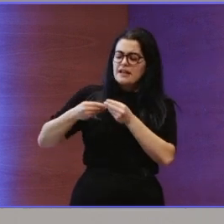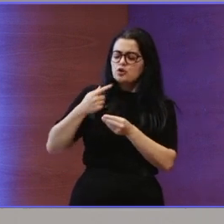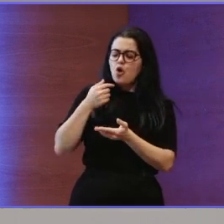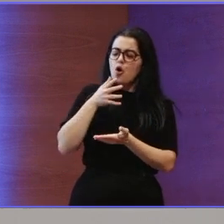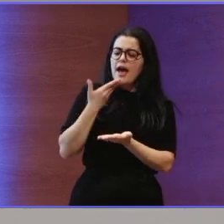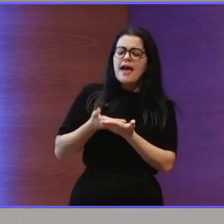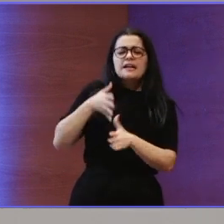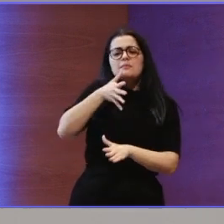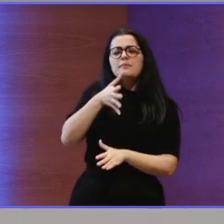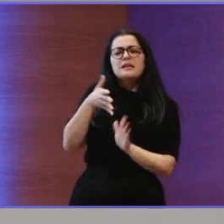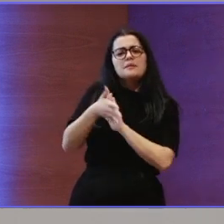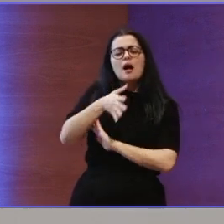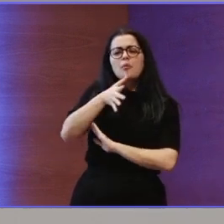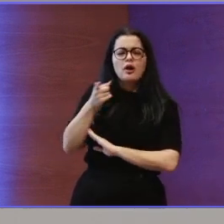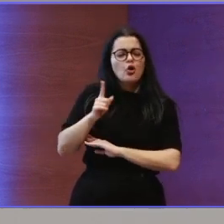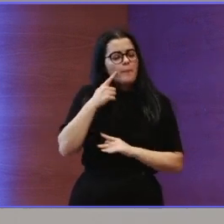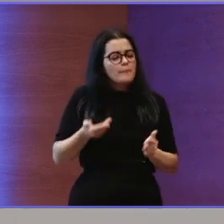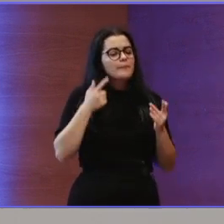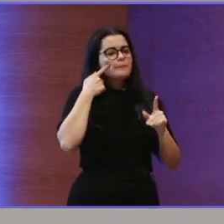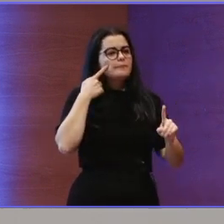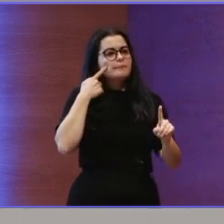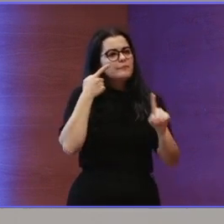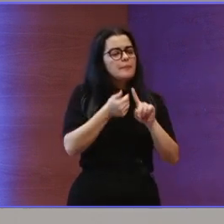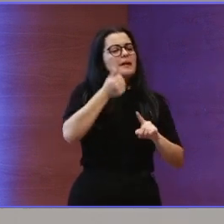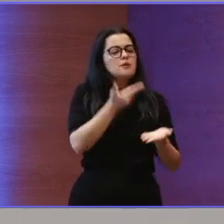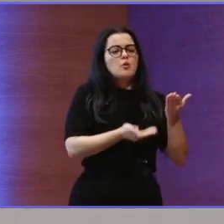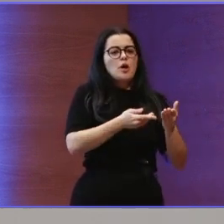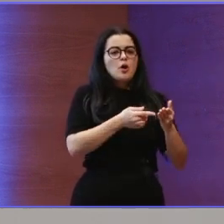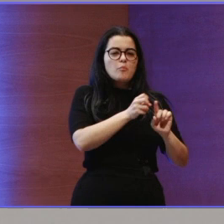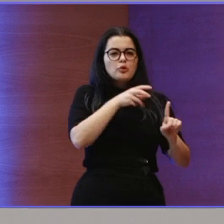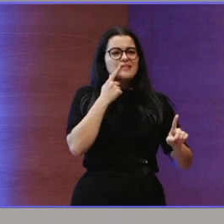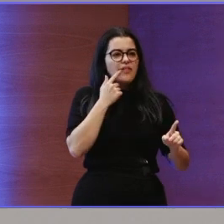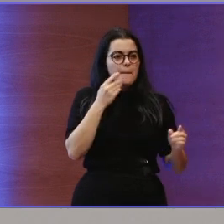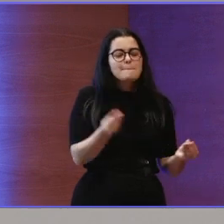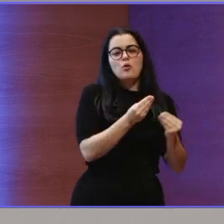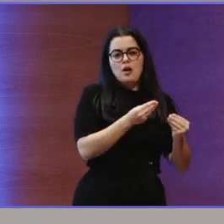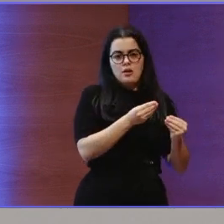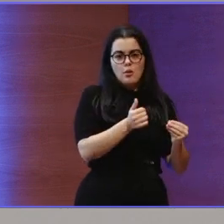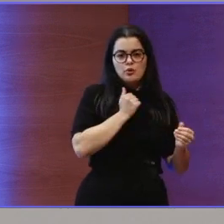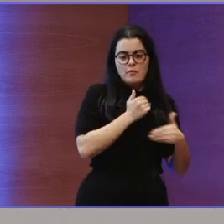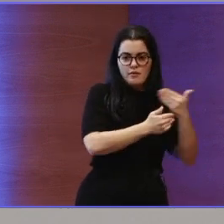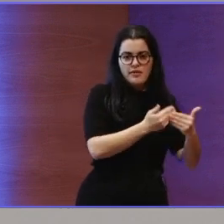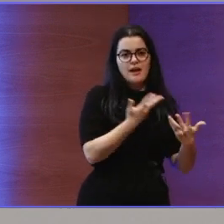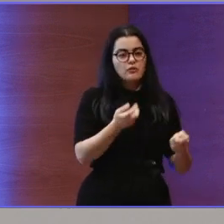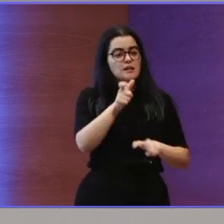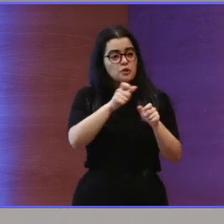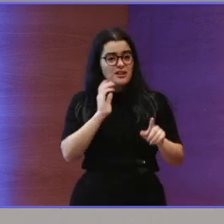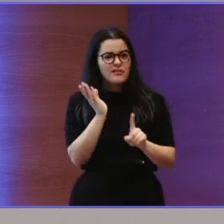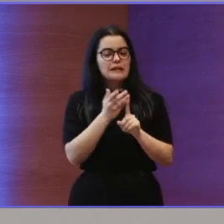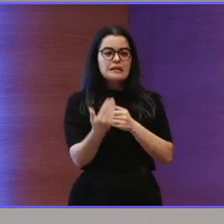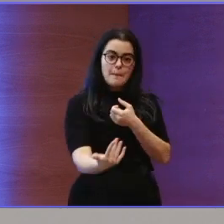Cuando hacemos procesos de investigación o de misón que influyen en las que pedimos a las personas que participen a las personas afectadas que